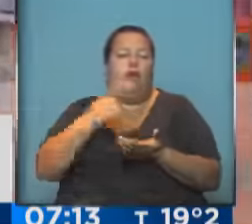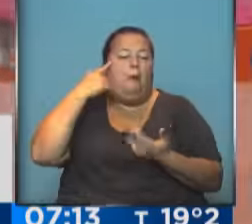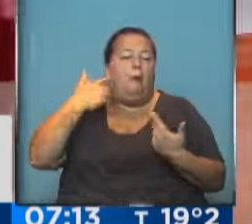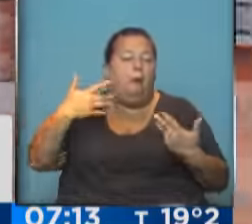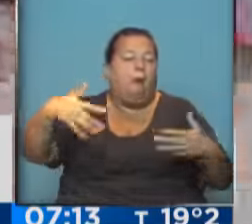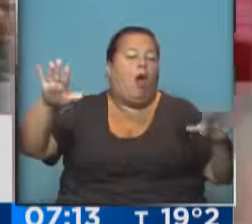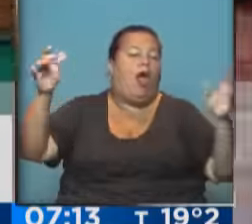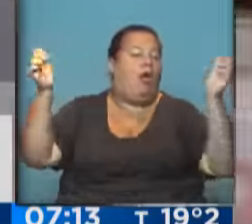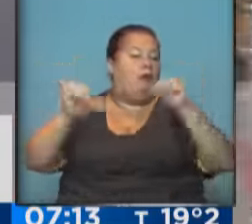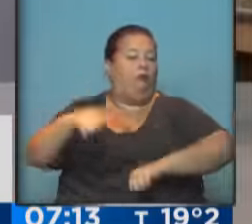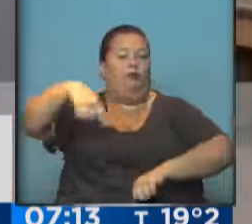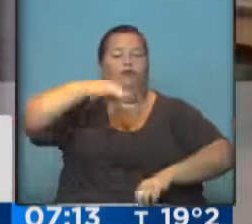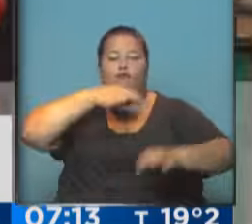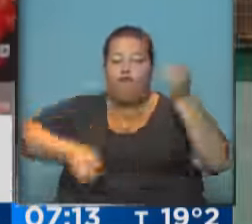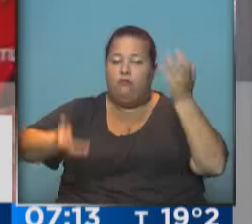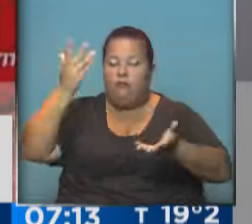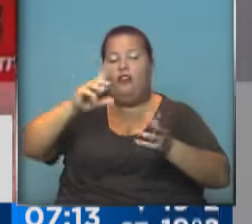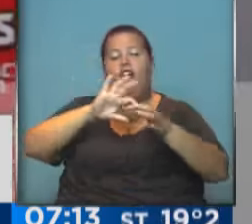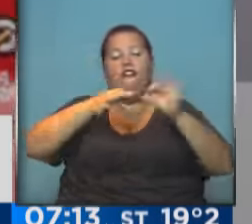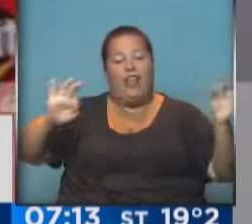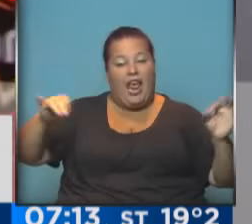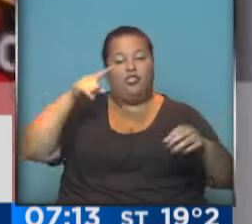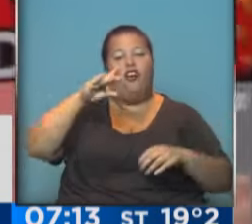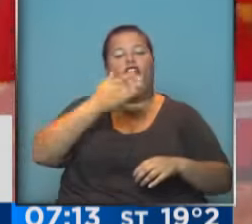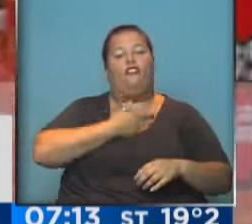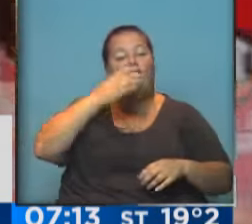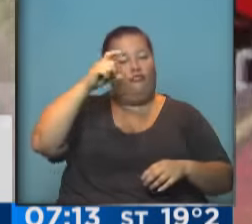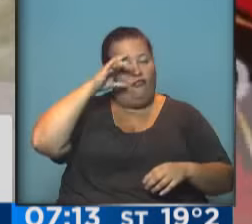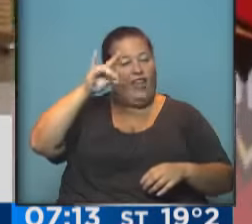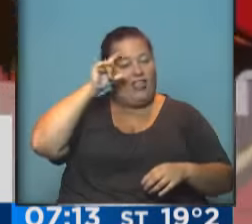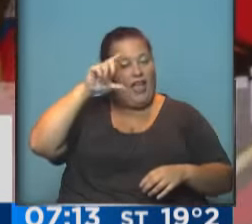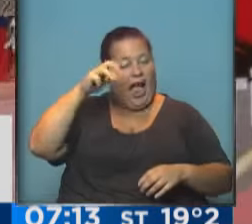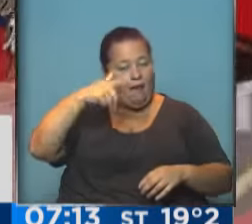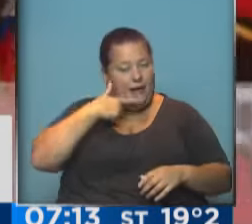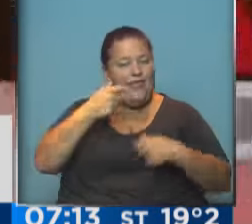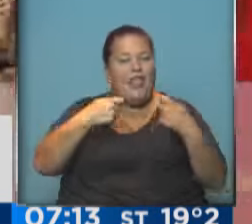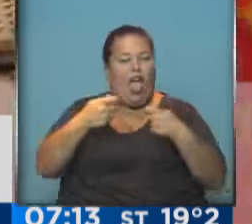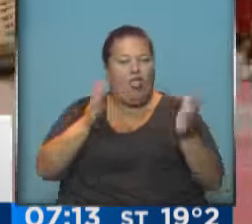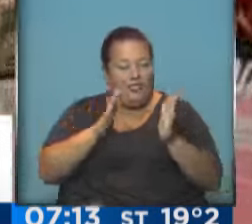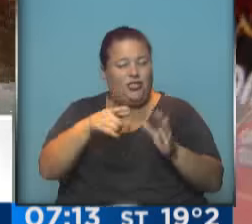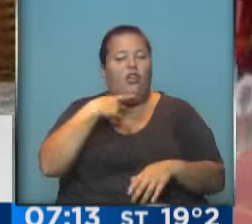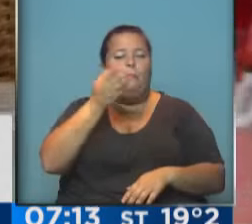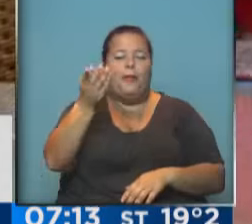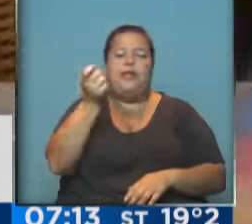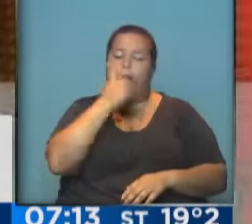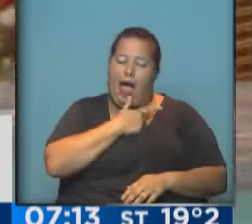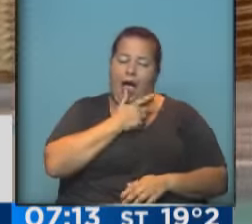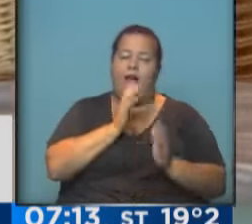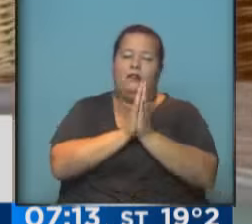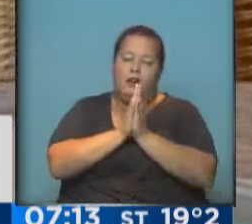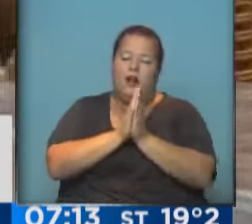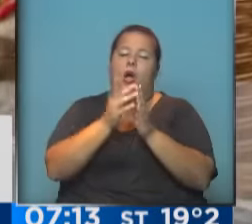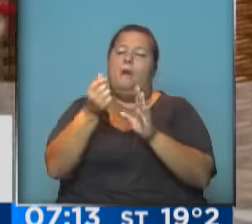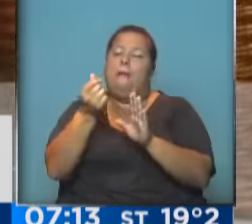posible devaluación, la Federación Fede Cámaras de Comercios Minoristas anunció que pedirá al presidente Macri que